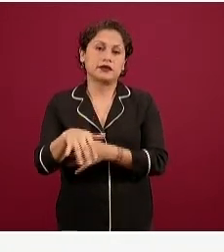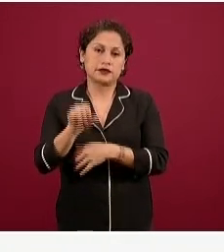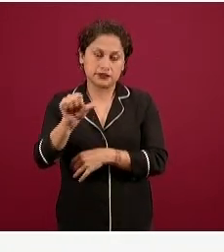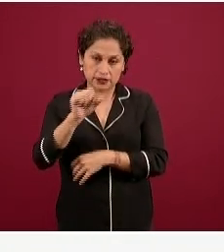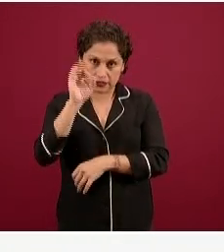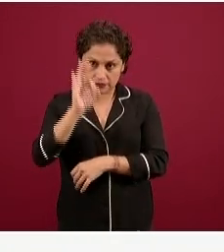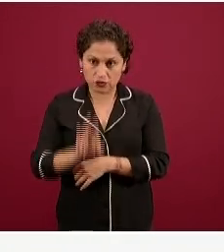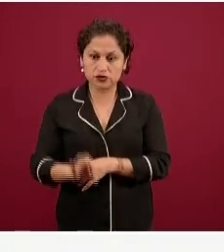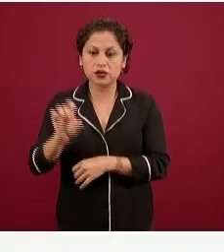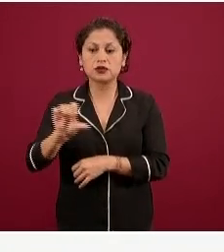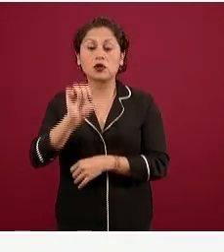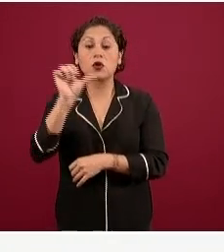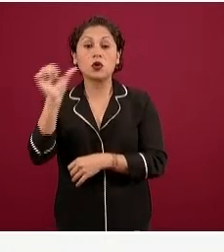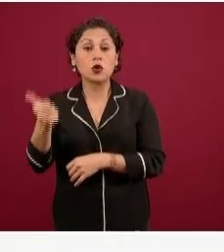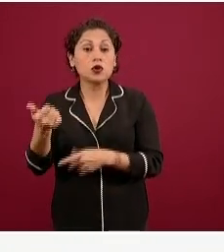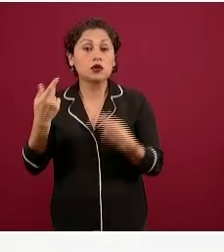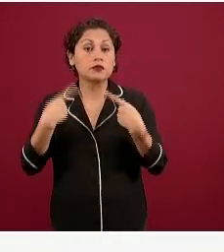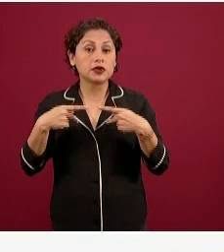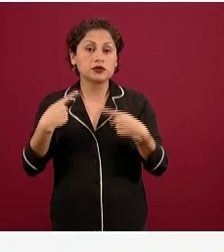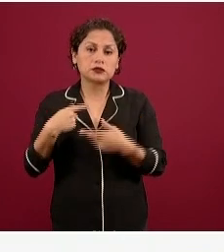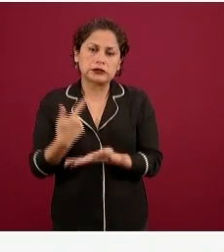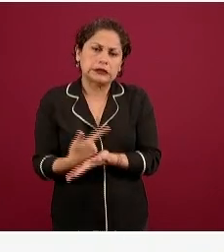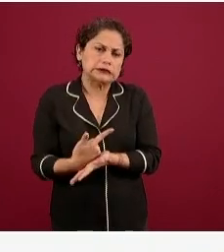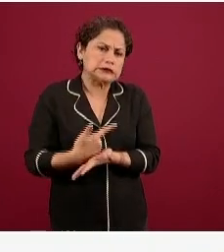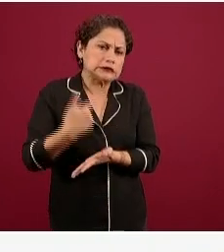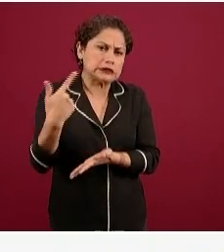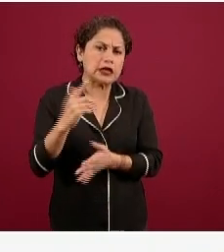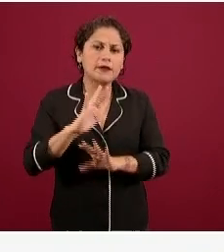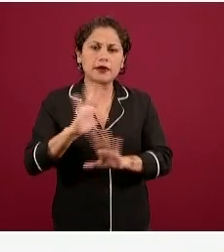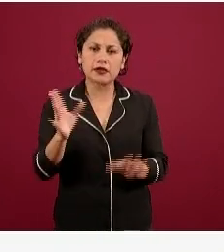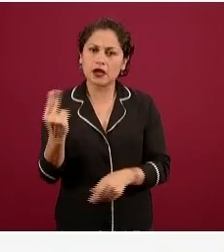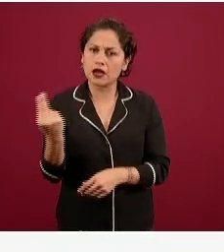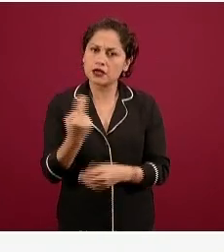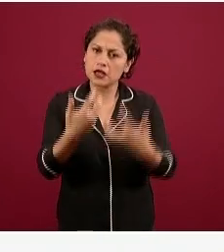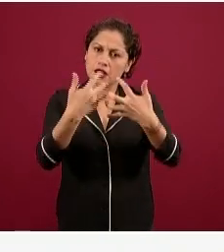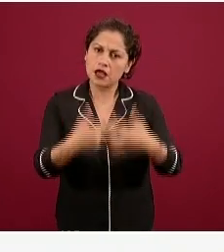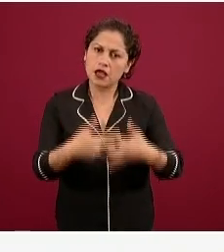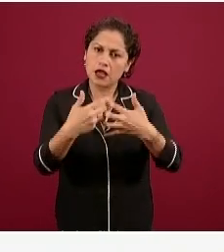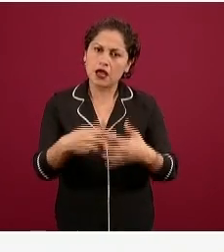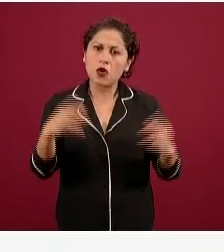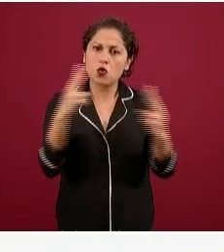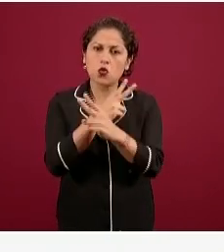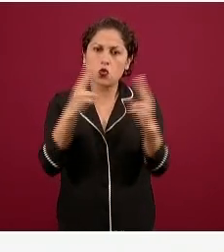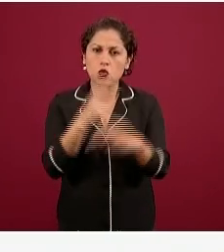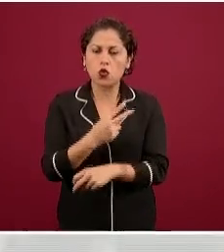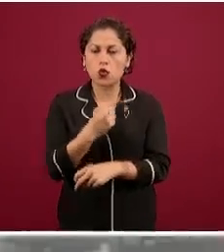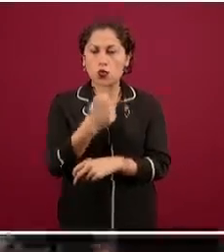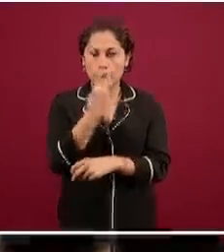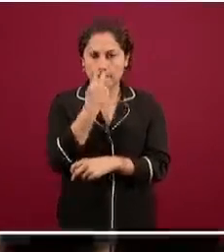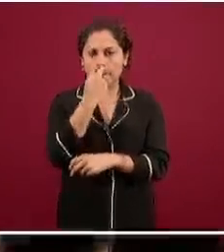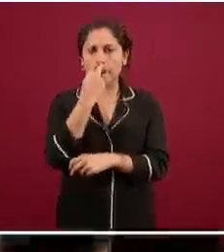tienen ya un ventilador mecánico para asistir a la respiración, un